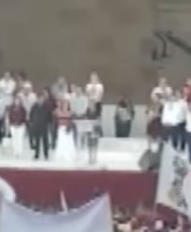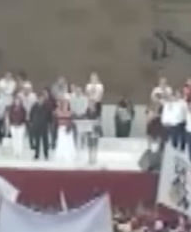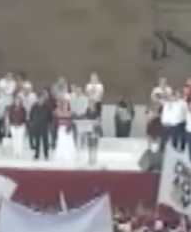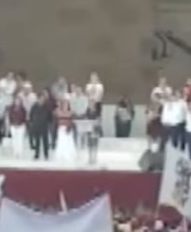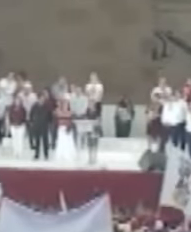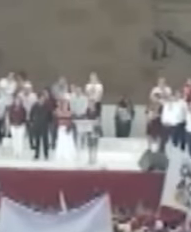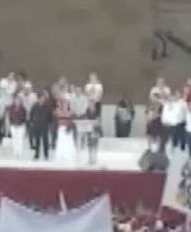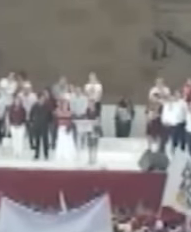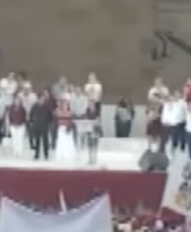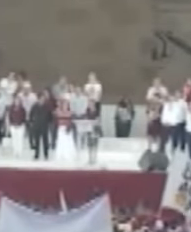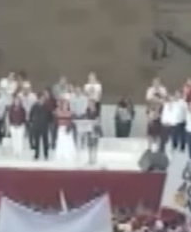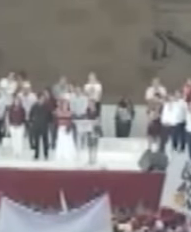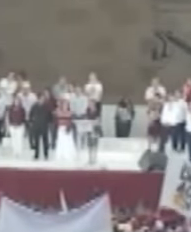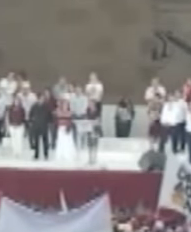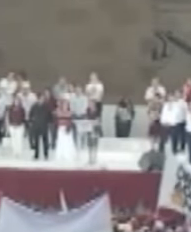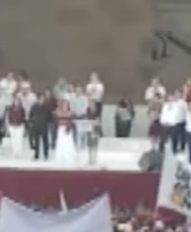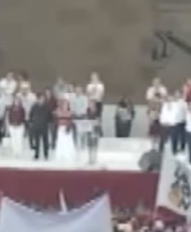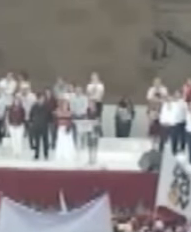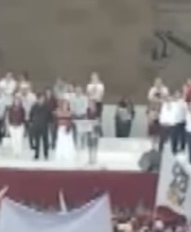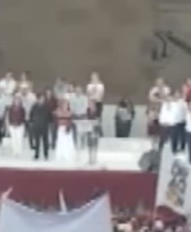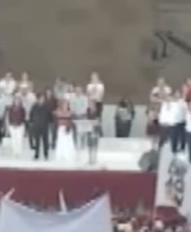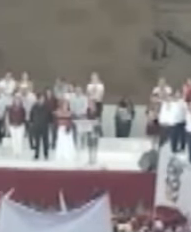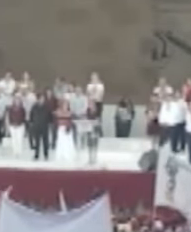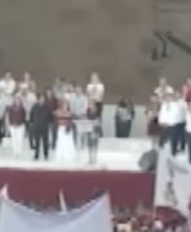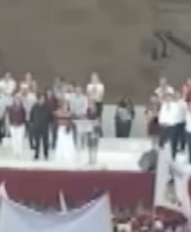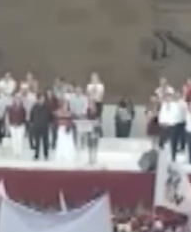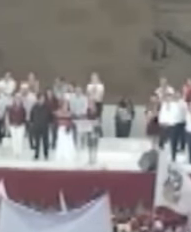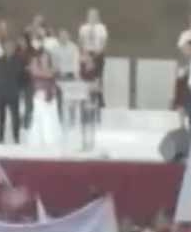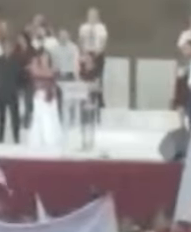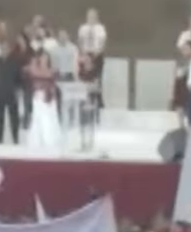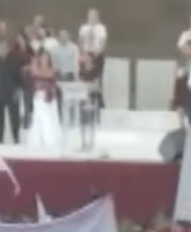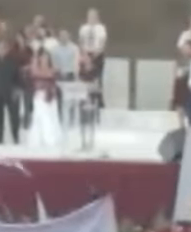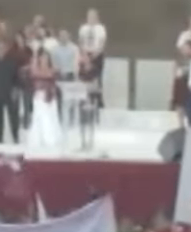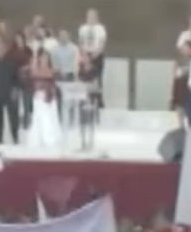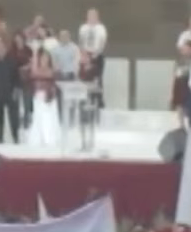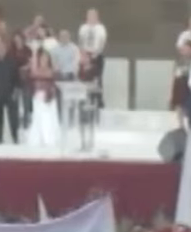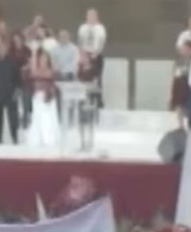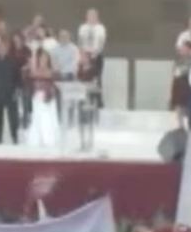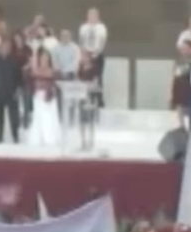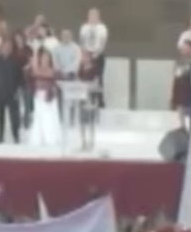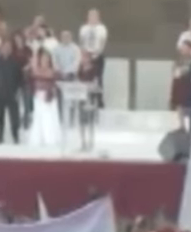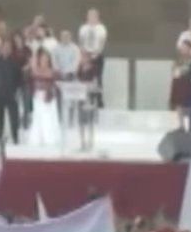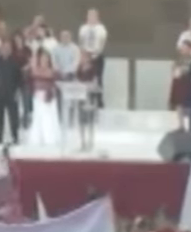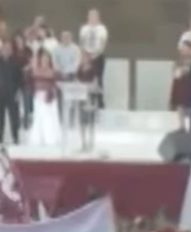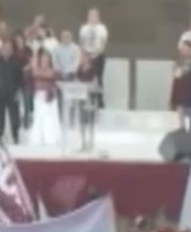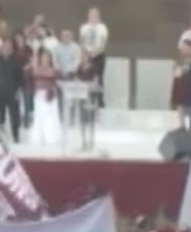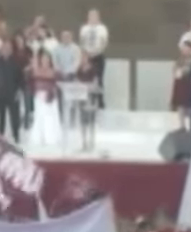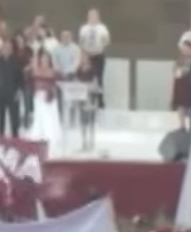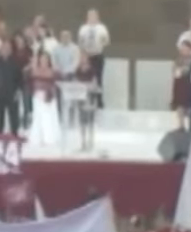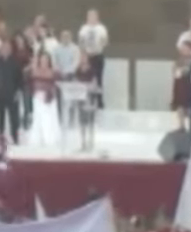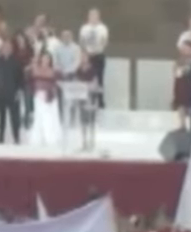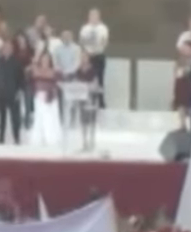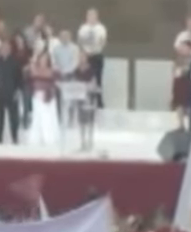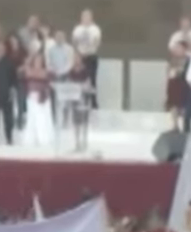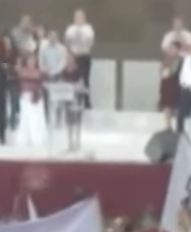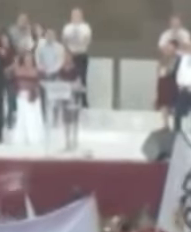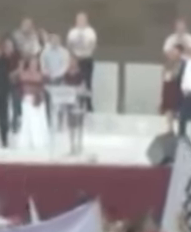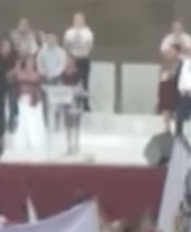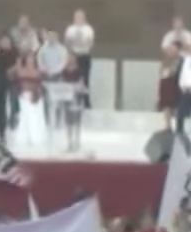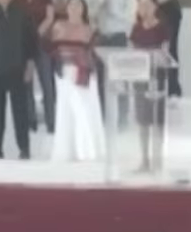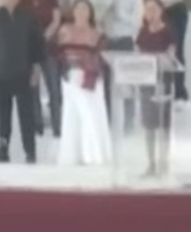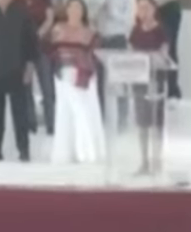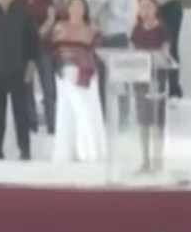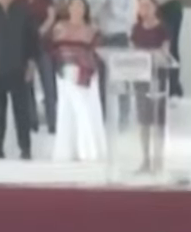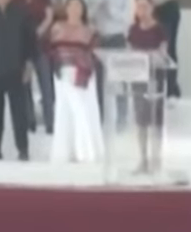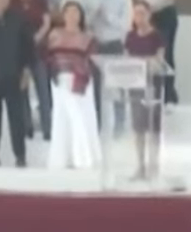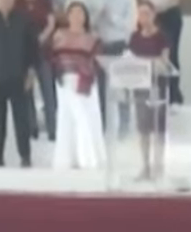auditorio y a ti y a tus colaboradores. En efecto, ahí estuvimos, Pepe, desde las 3 de la tarde, comenzó a las 4:30.